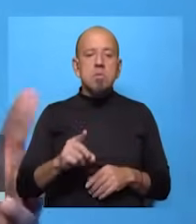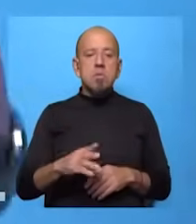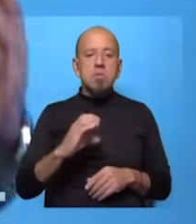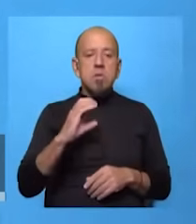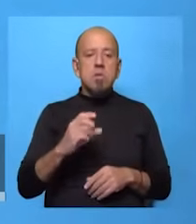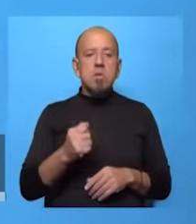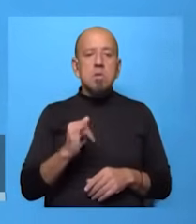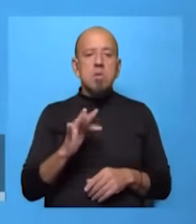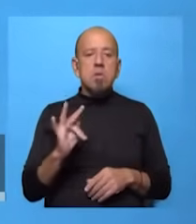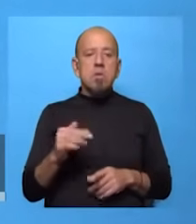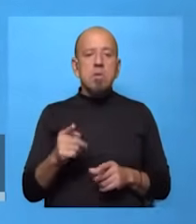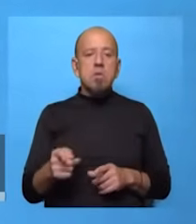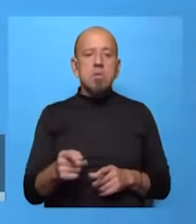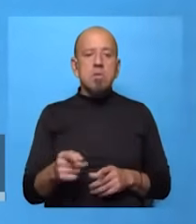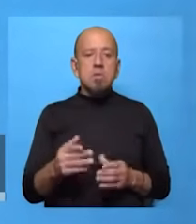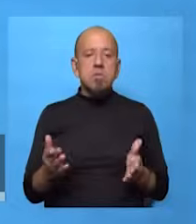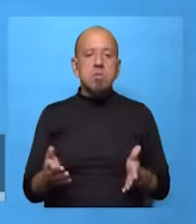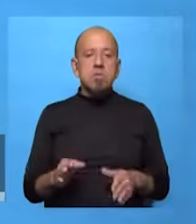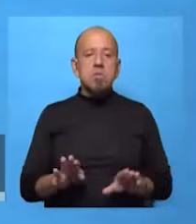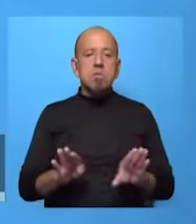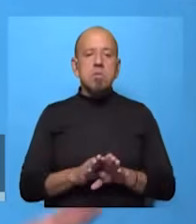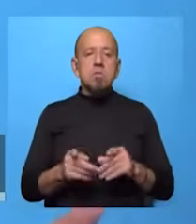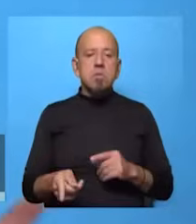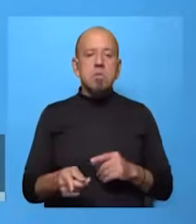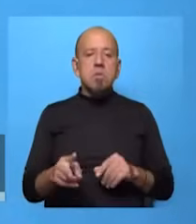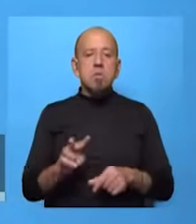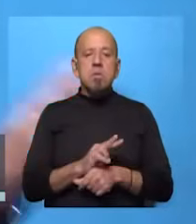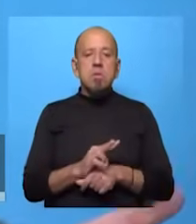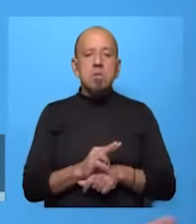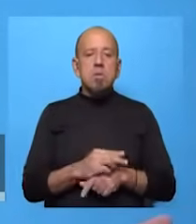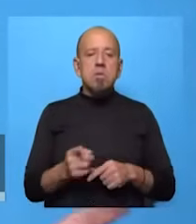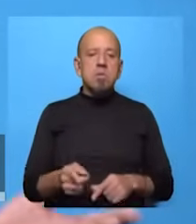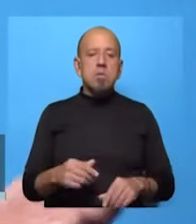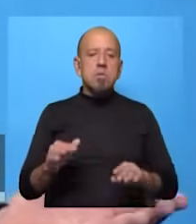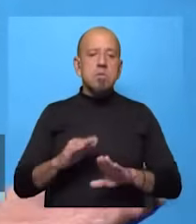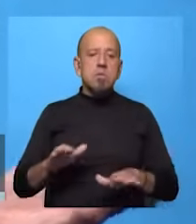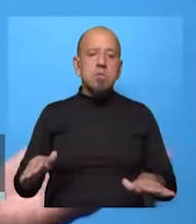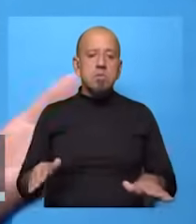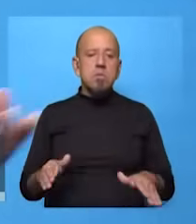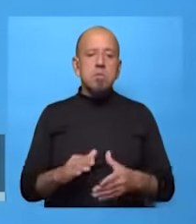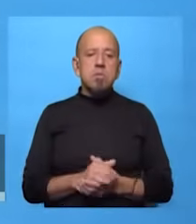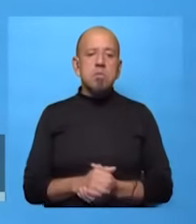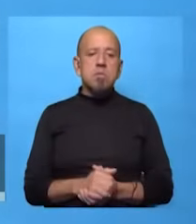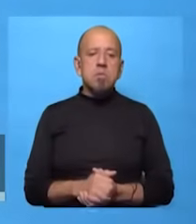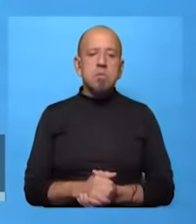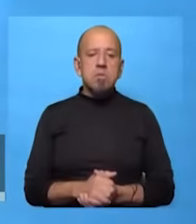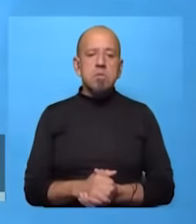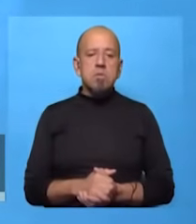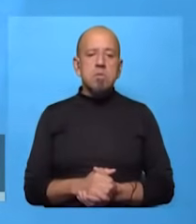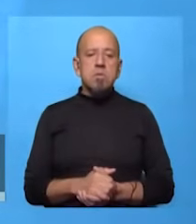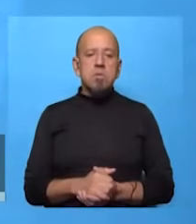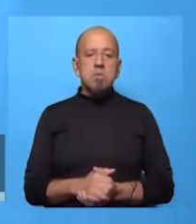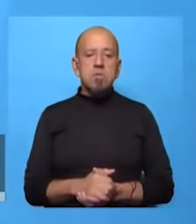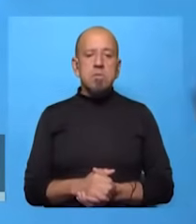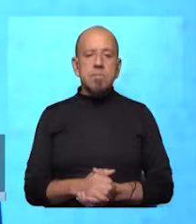el Uruguay cerrad 12 edificios que están cerrados con guardia de seguridad cuando tendrían que estar lleno de niños y docentes